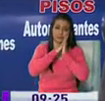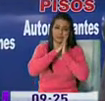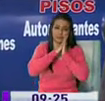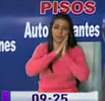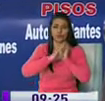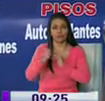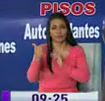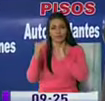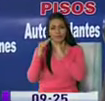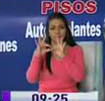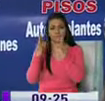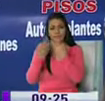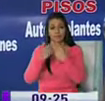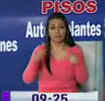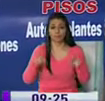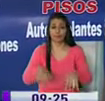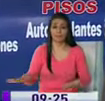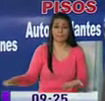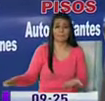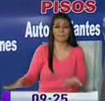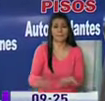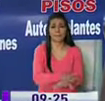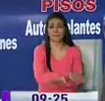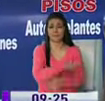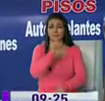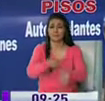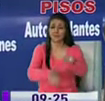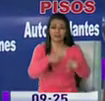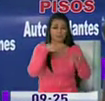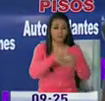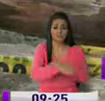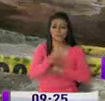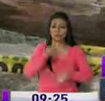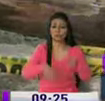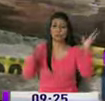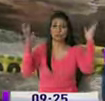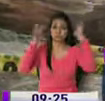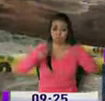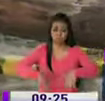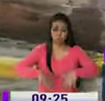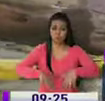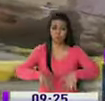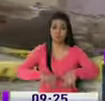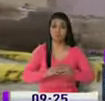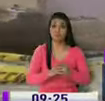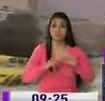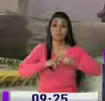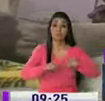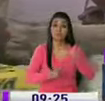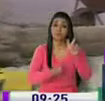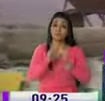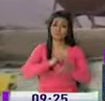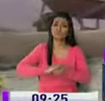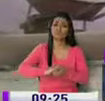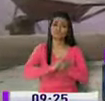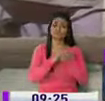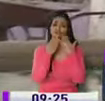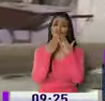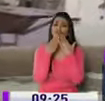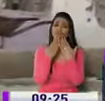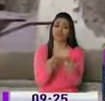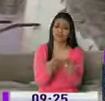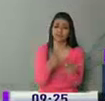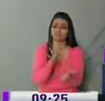Pero aquí está todo dañado, está inhabitable. Tras la tragedia, la solidaridad de las personas no se ha